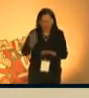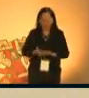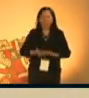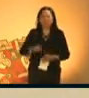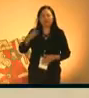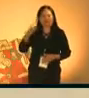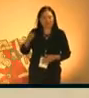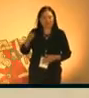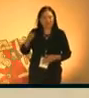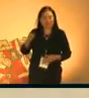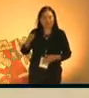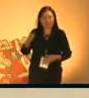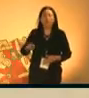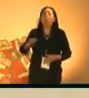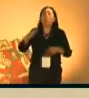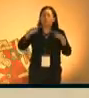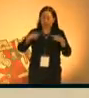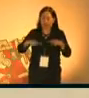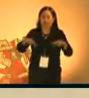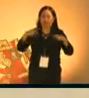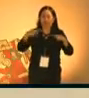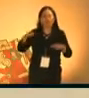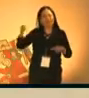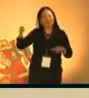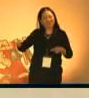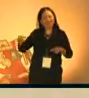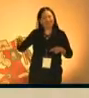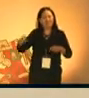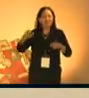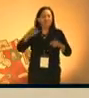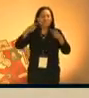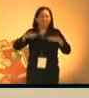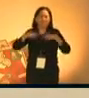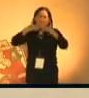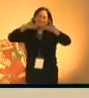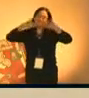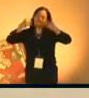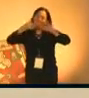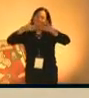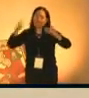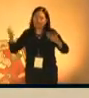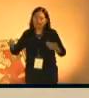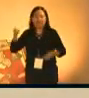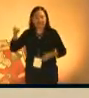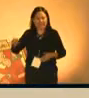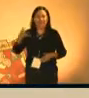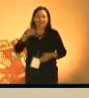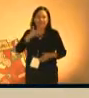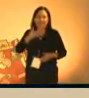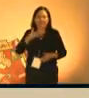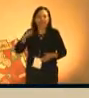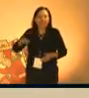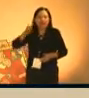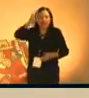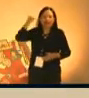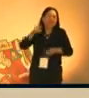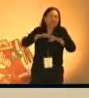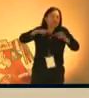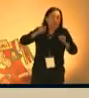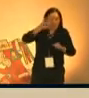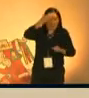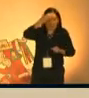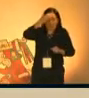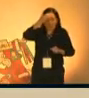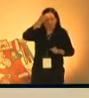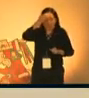una persona pues eso del carisma y del carácter y de las cualidades que tenía sucre hasta entonces un desconocido por fortuna